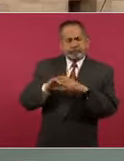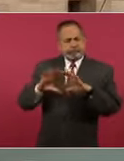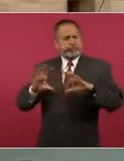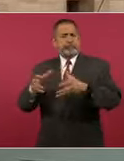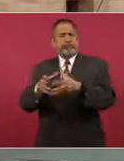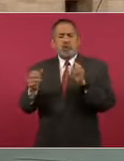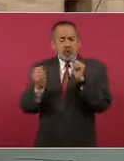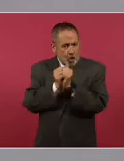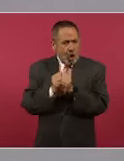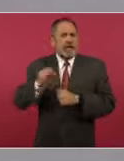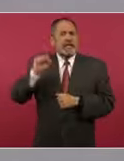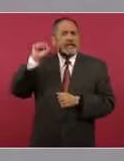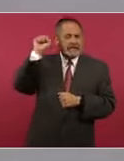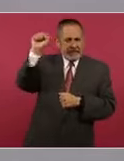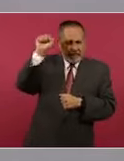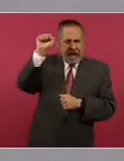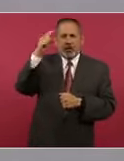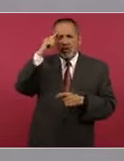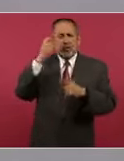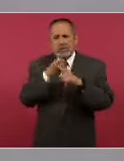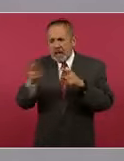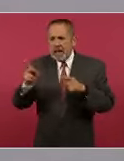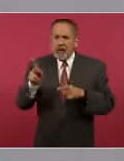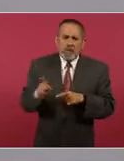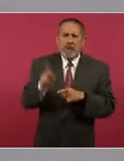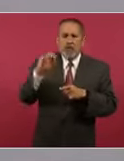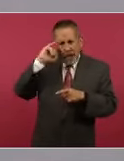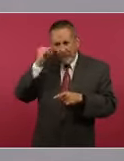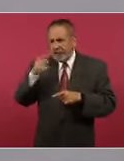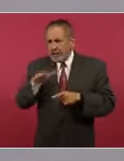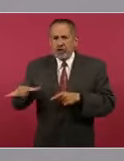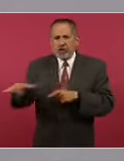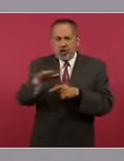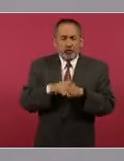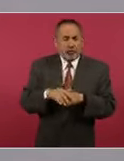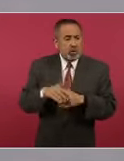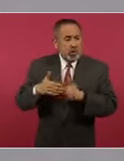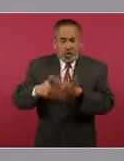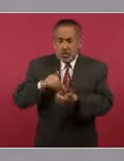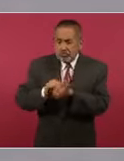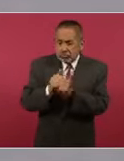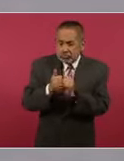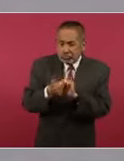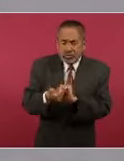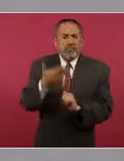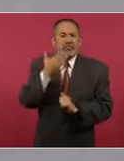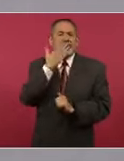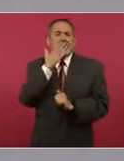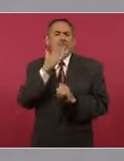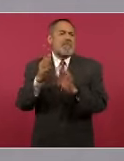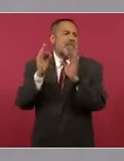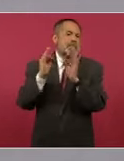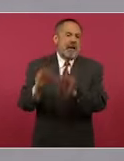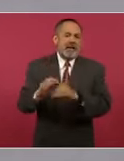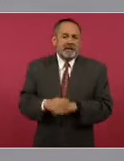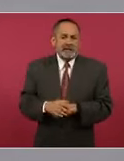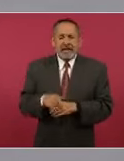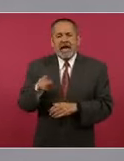los sindicatos de asalariados rurales dio como resultado la constitución de